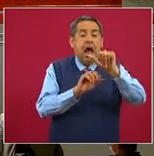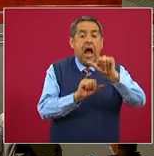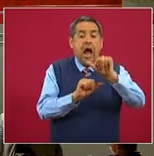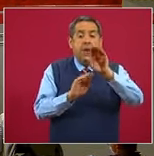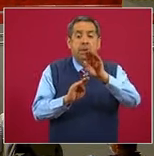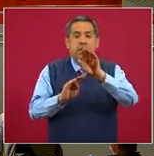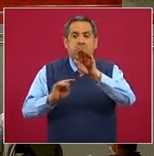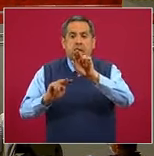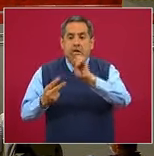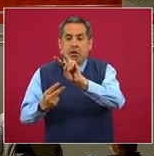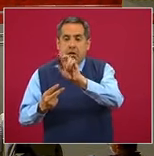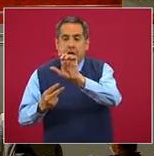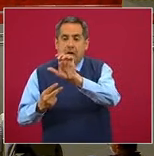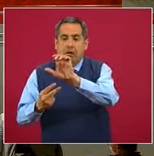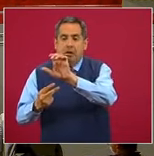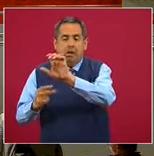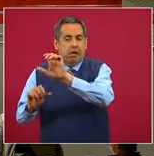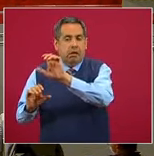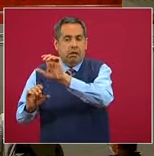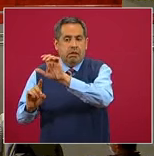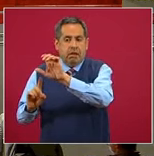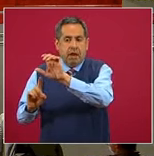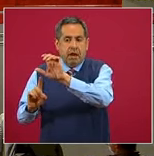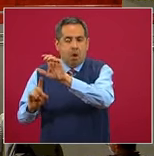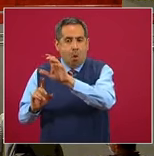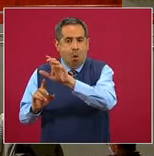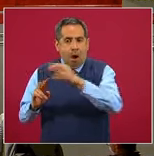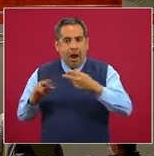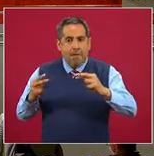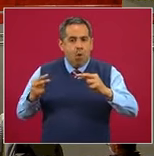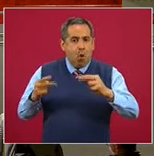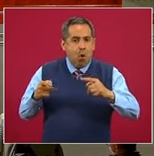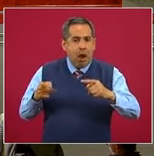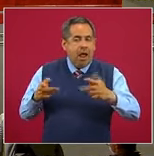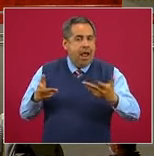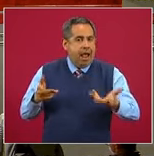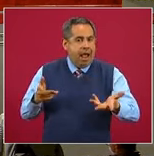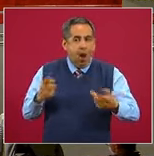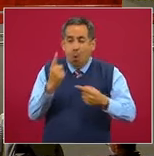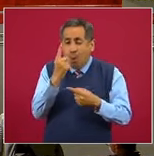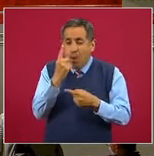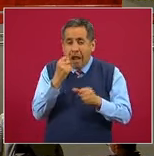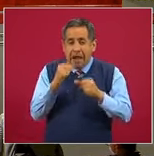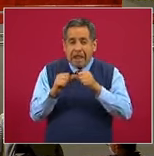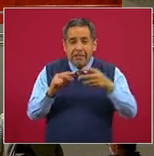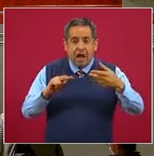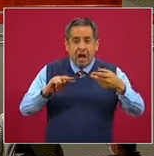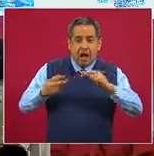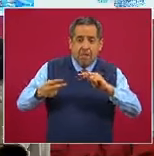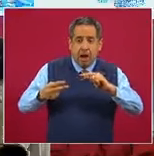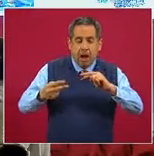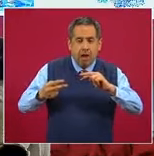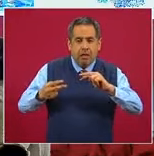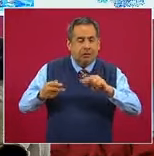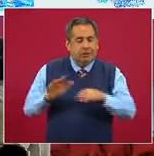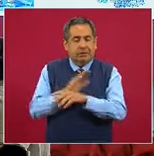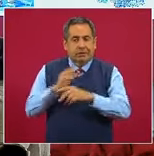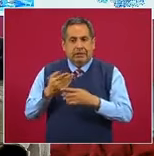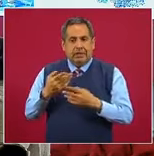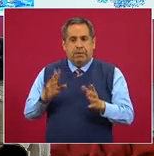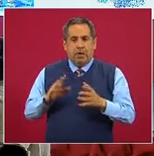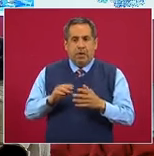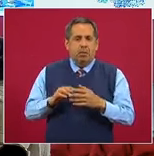letra, en este caso me centro en la diapositiva, solamente el cambio de una letra de toda esta secuencia, el cambio de una